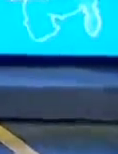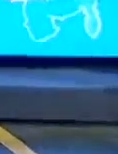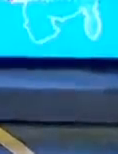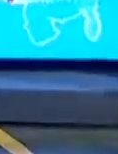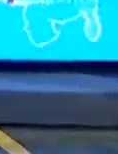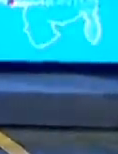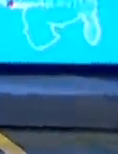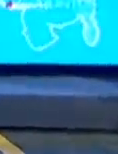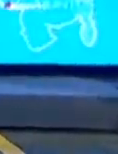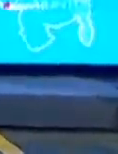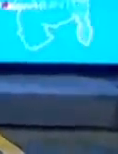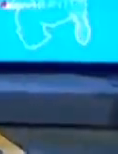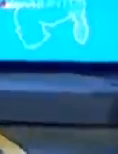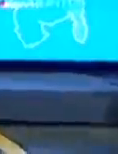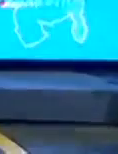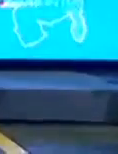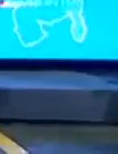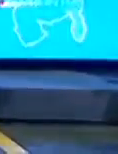e